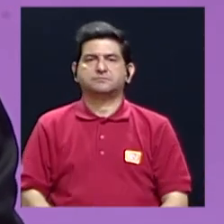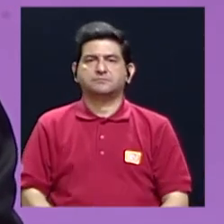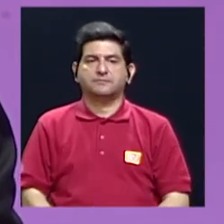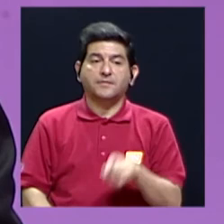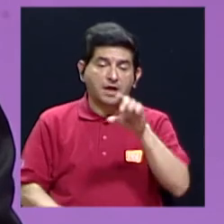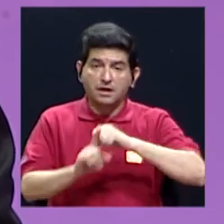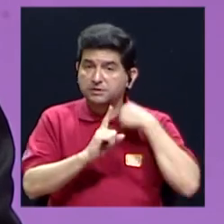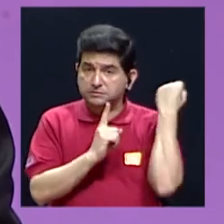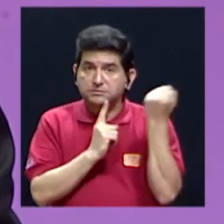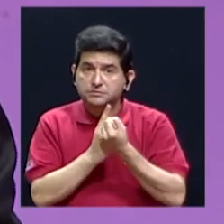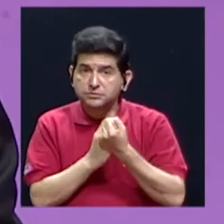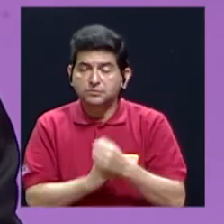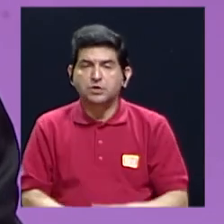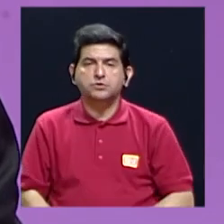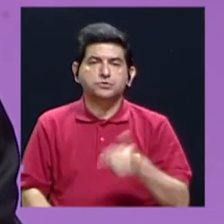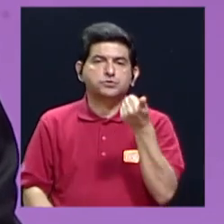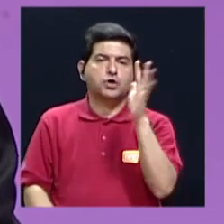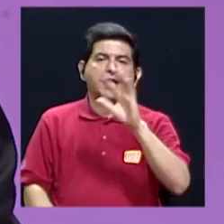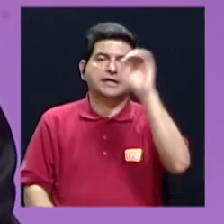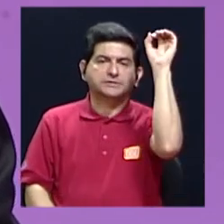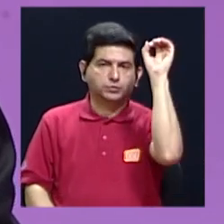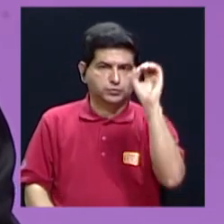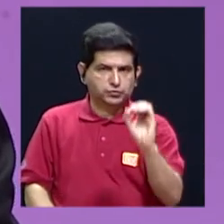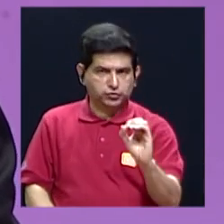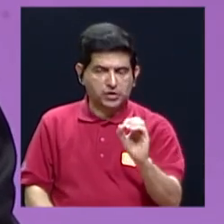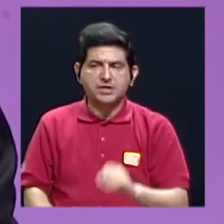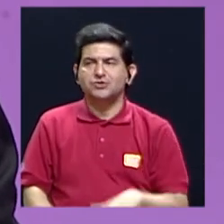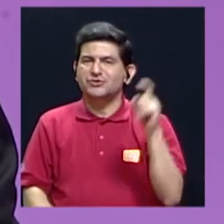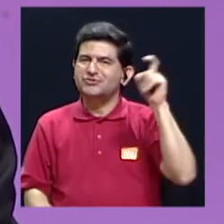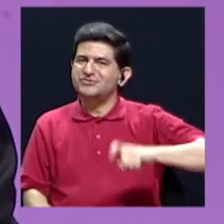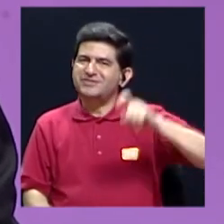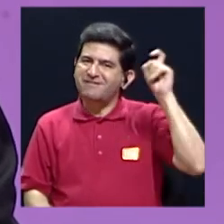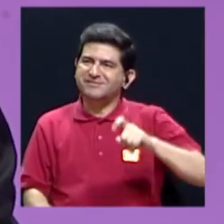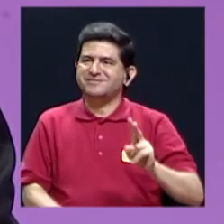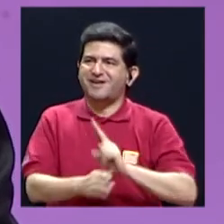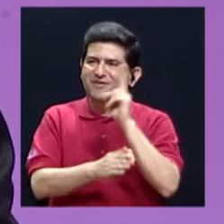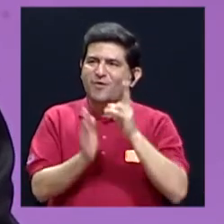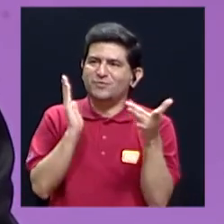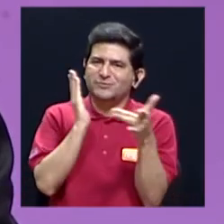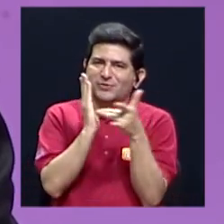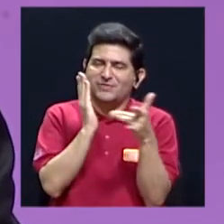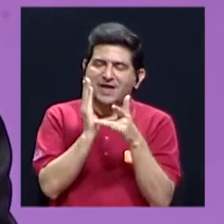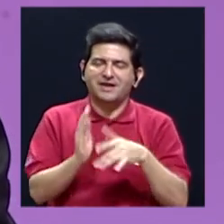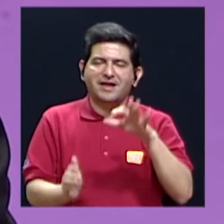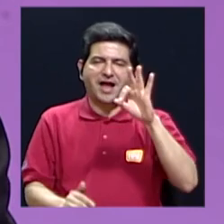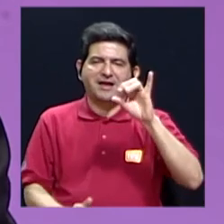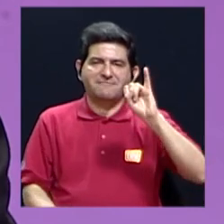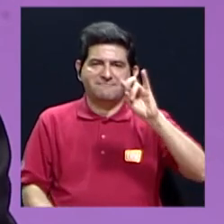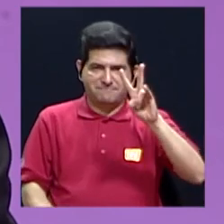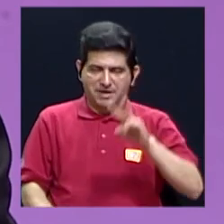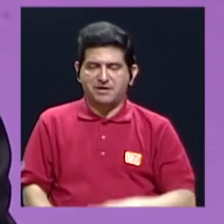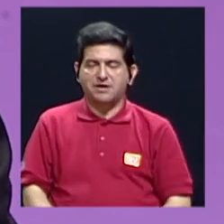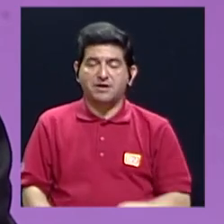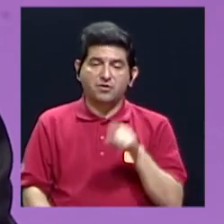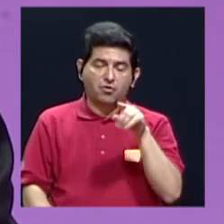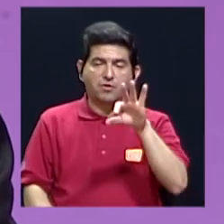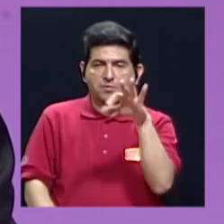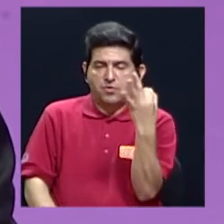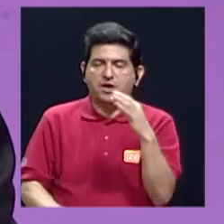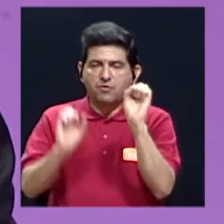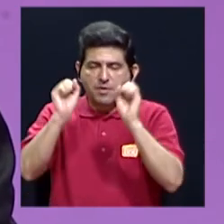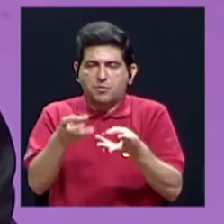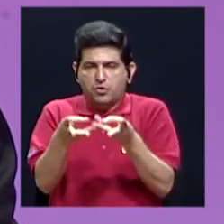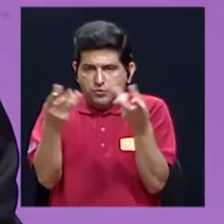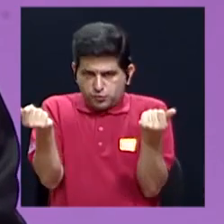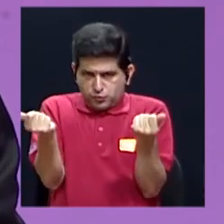dentro de estas, un 15% requieren del uso de la técnica FIP como, digamos, como el recurso para poder